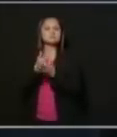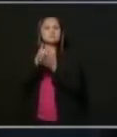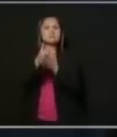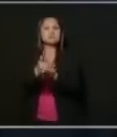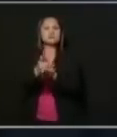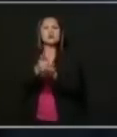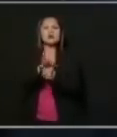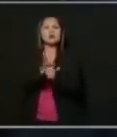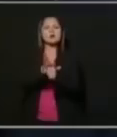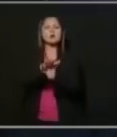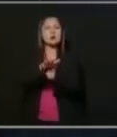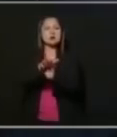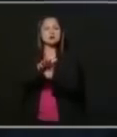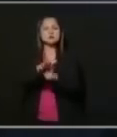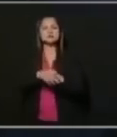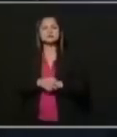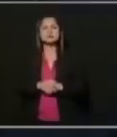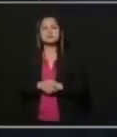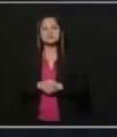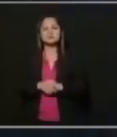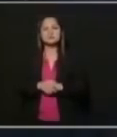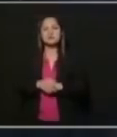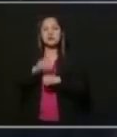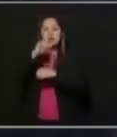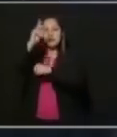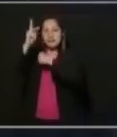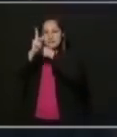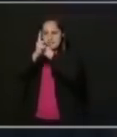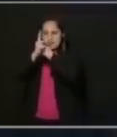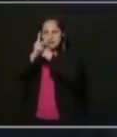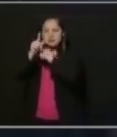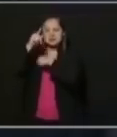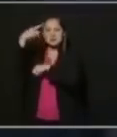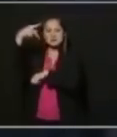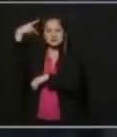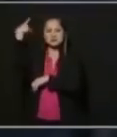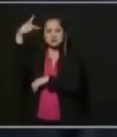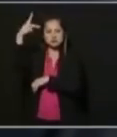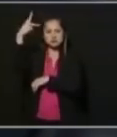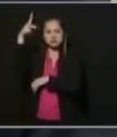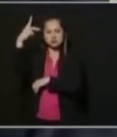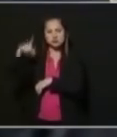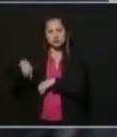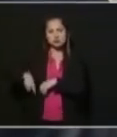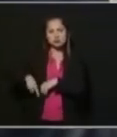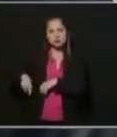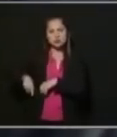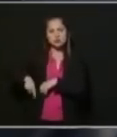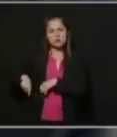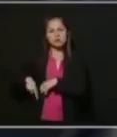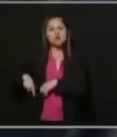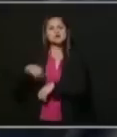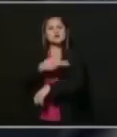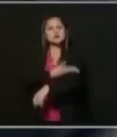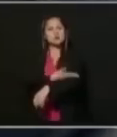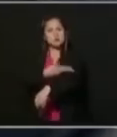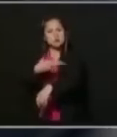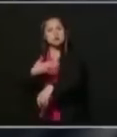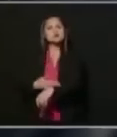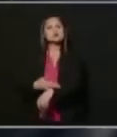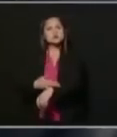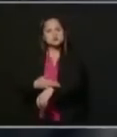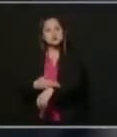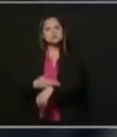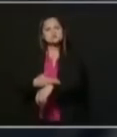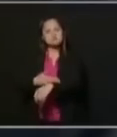de países cuyos gobiernos se caractericen por su honestidad